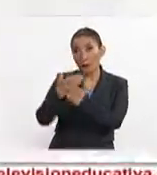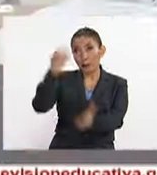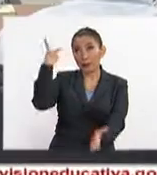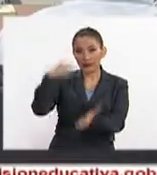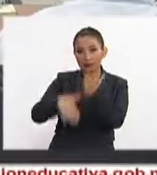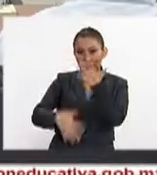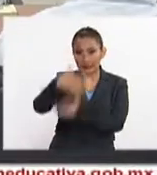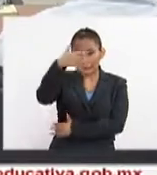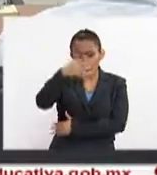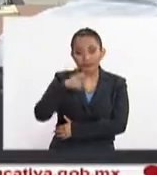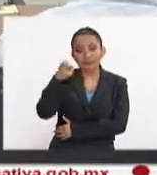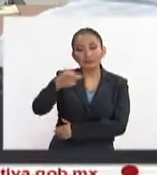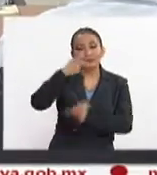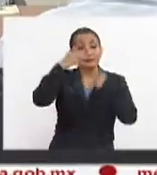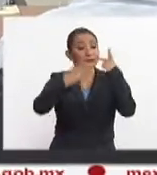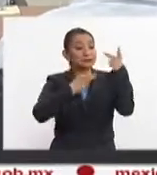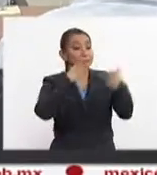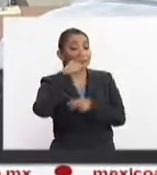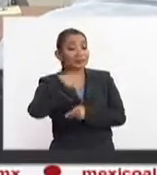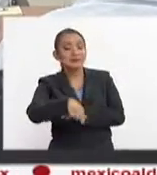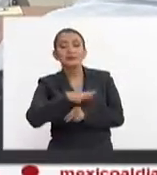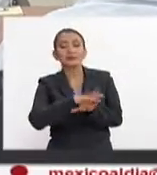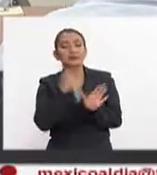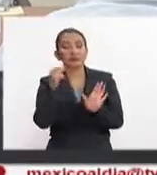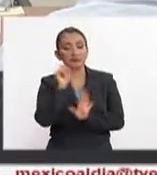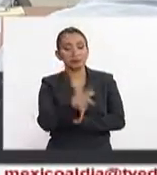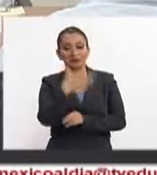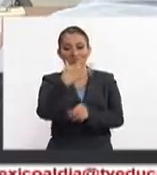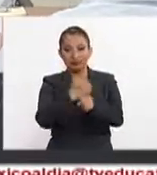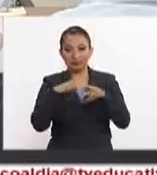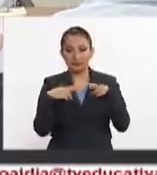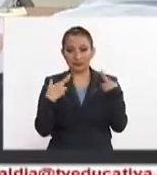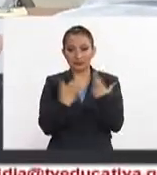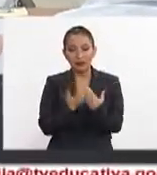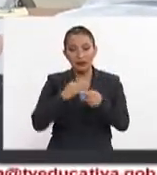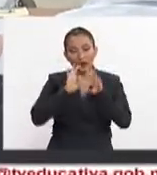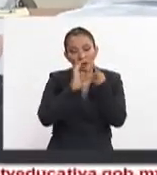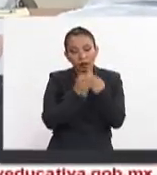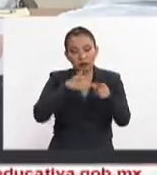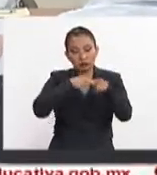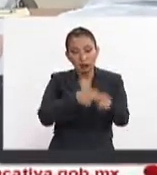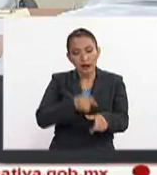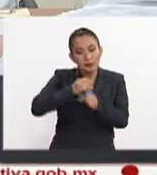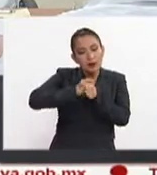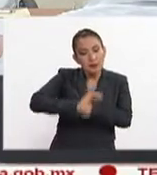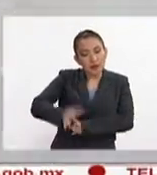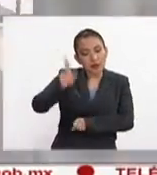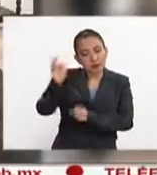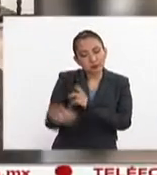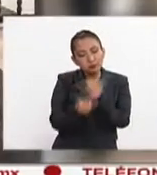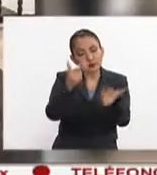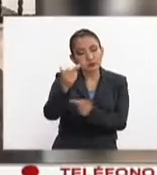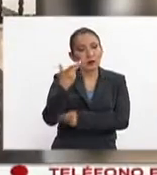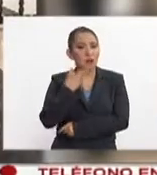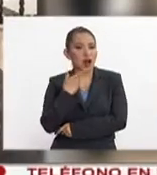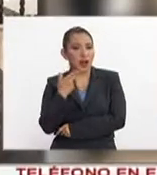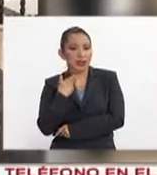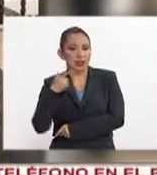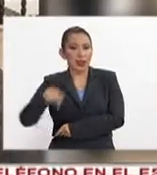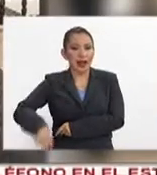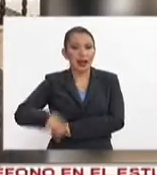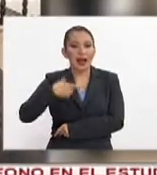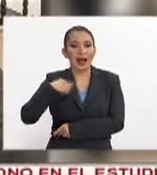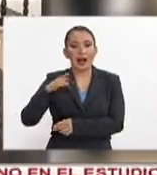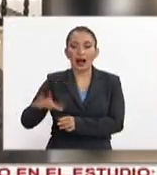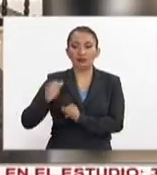en 2015. Estas declaraciones se dieron durante la quinta reunión del Mecanismo Permanente de Información y Consultas Políticas